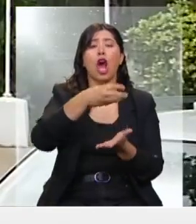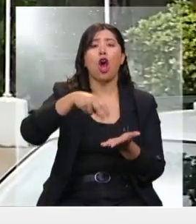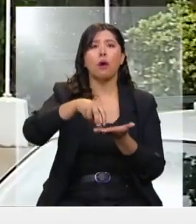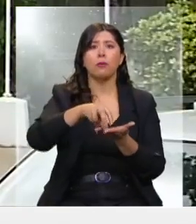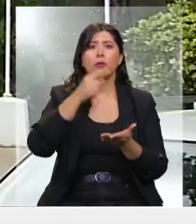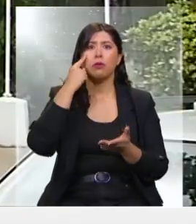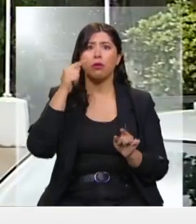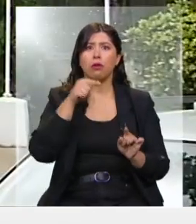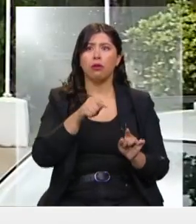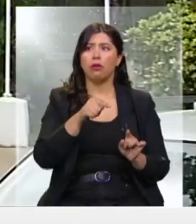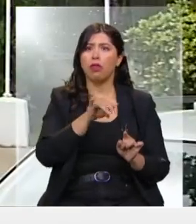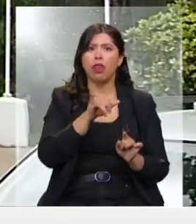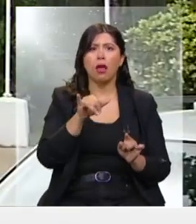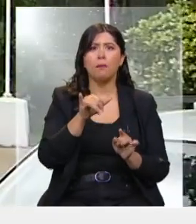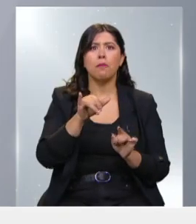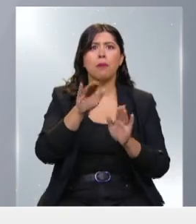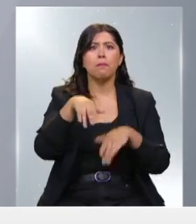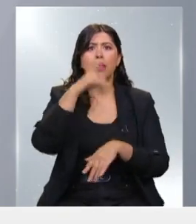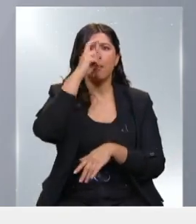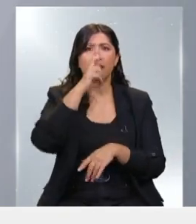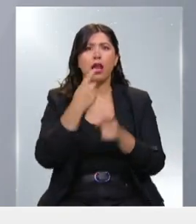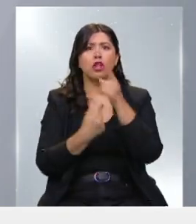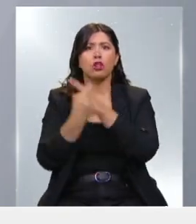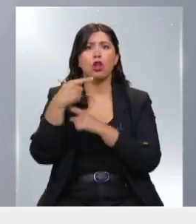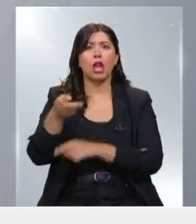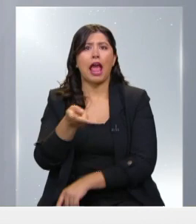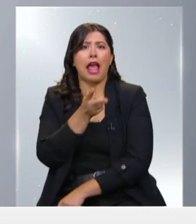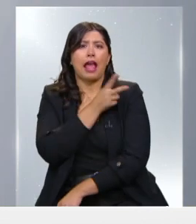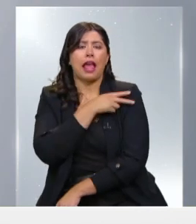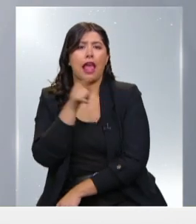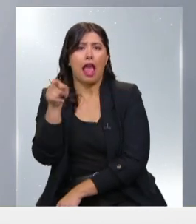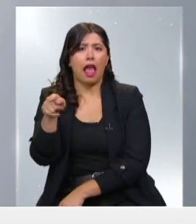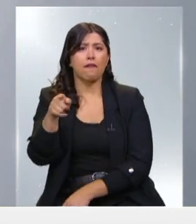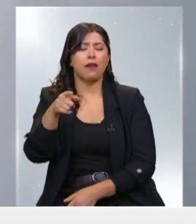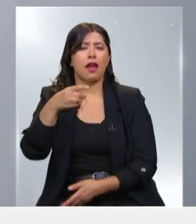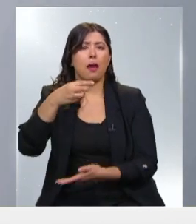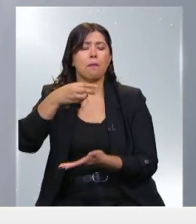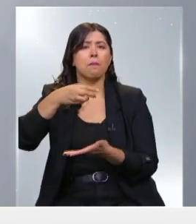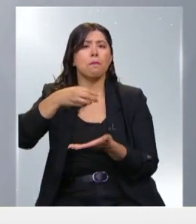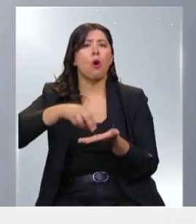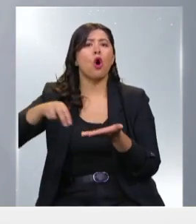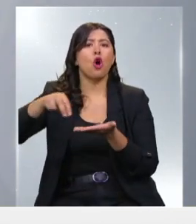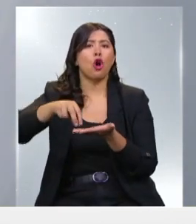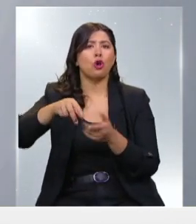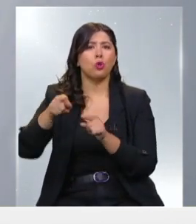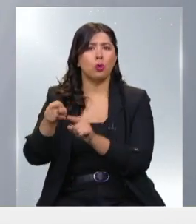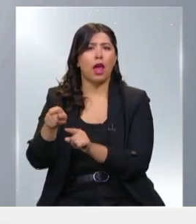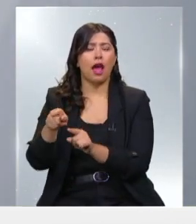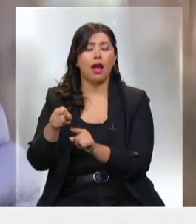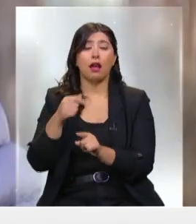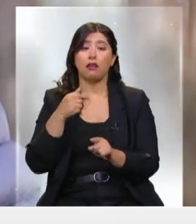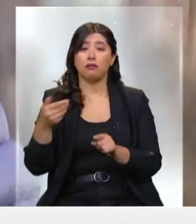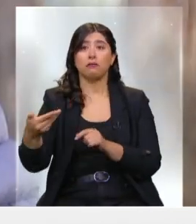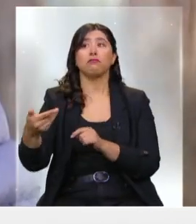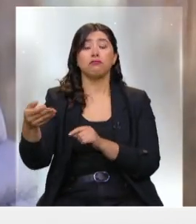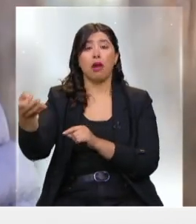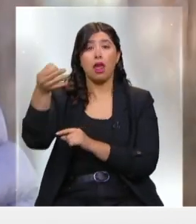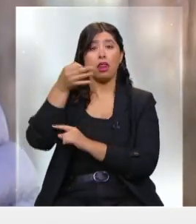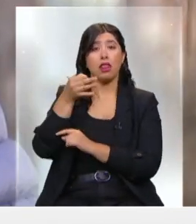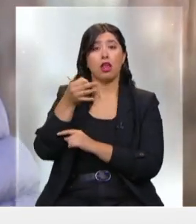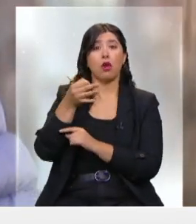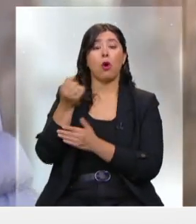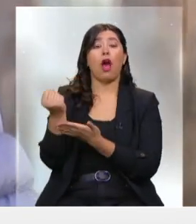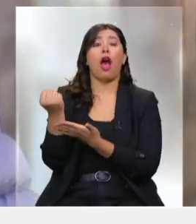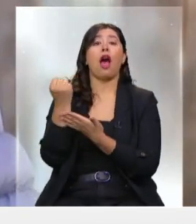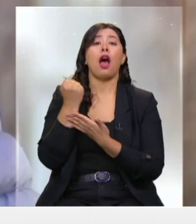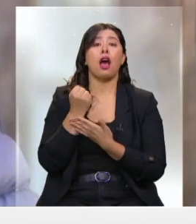pensar que ella viviría una historia similar, pero con el jefe comunal. Quedó de ayudarme a hacer justicia para que ese hombre